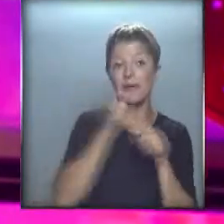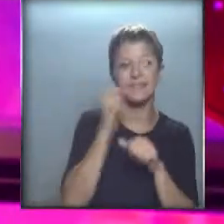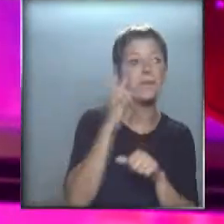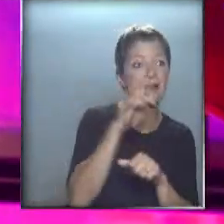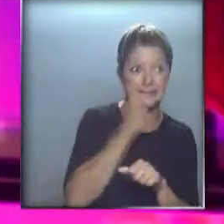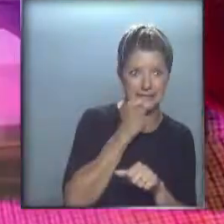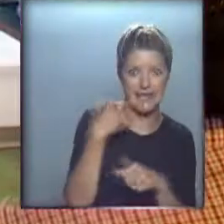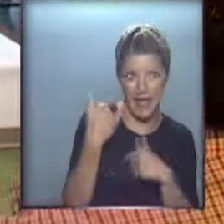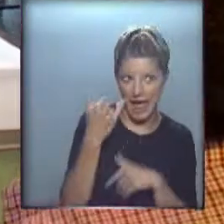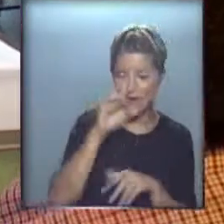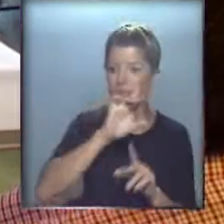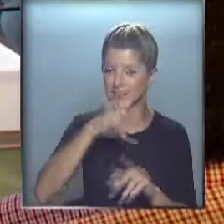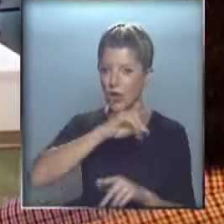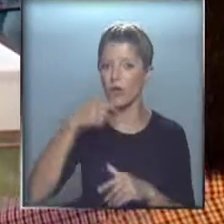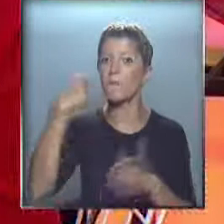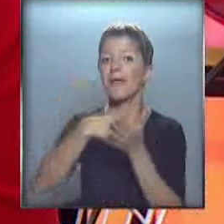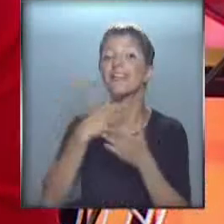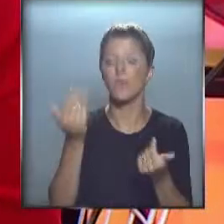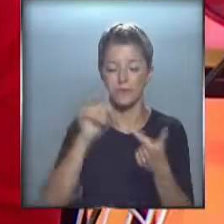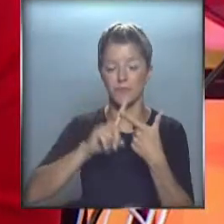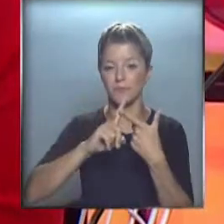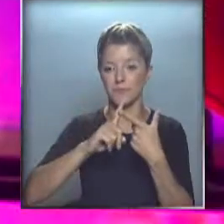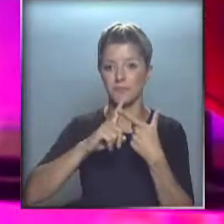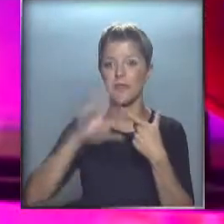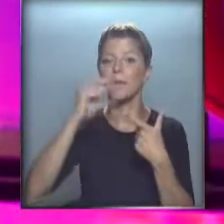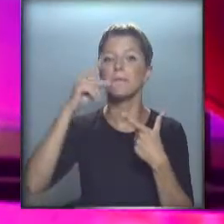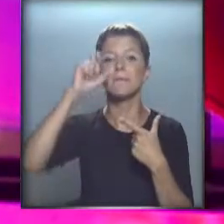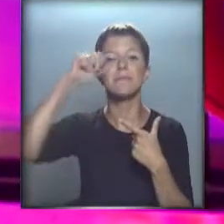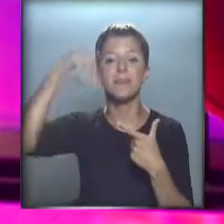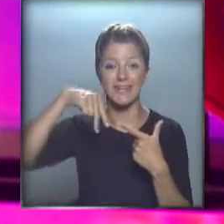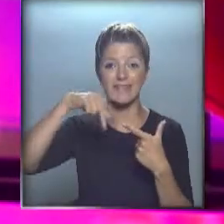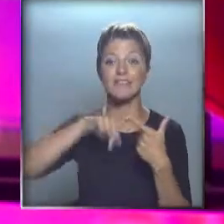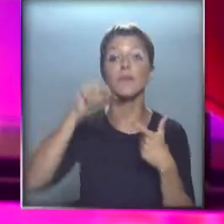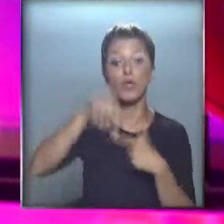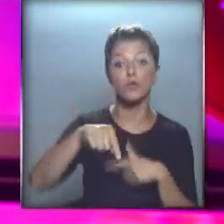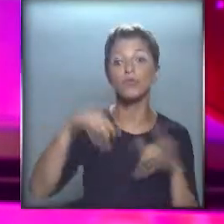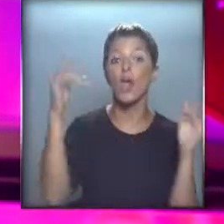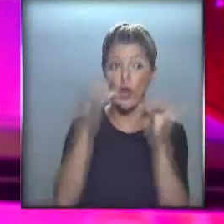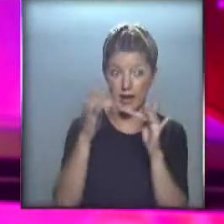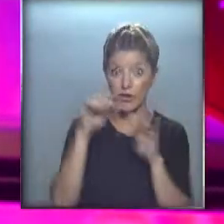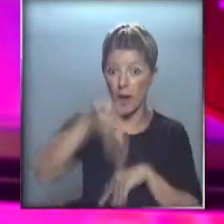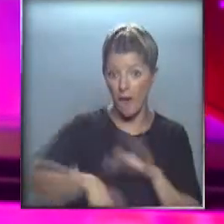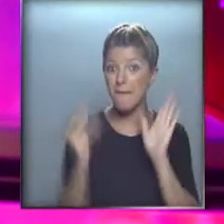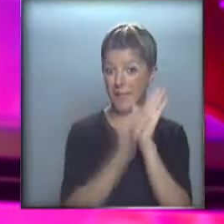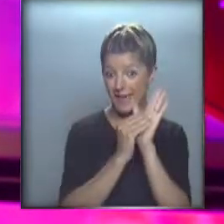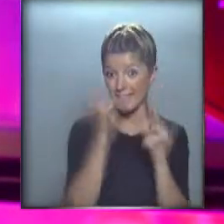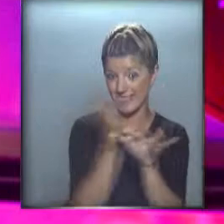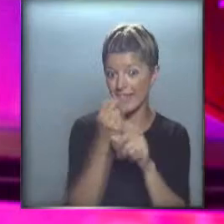no y cuánto te está cobrando. Vacancy Now es una que te consigue una vacante para tus hijos en el colegio, ¿viste? Está medio complicado ese